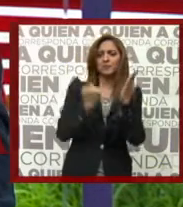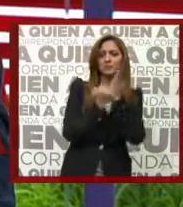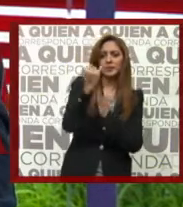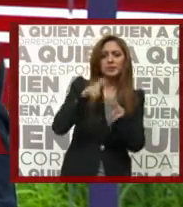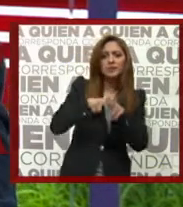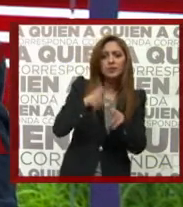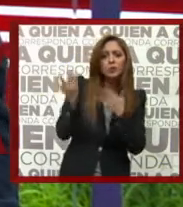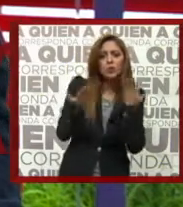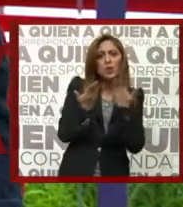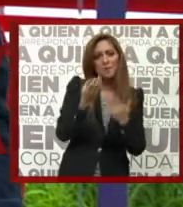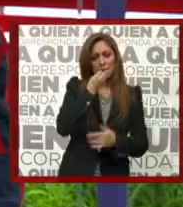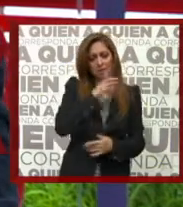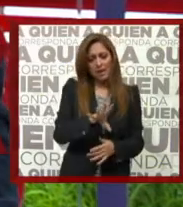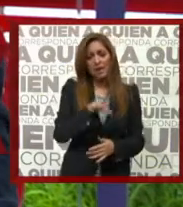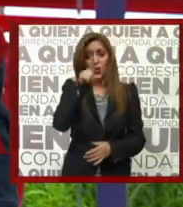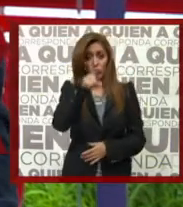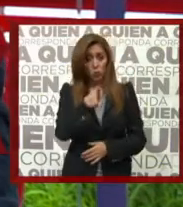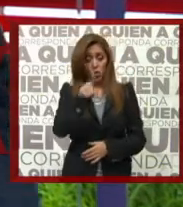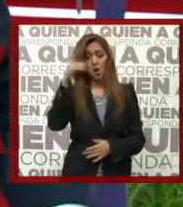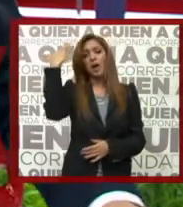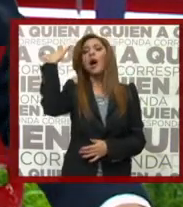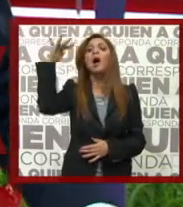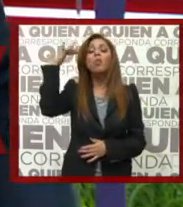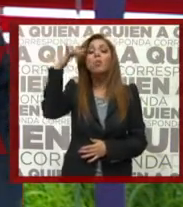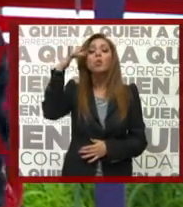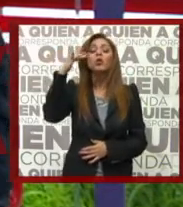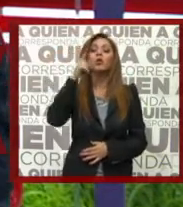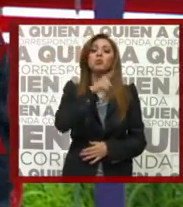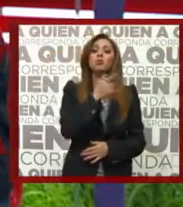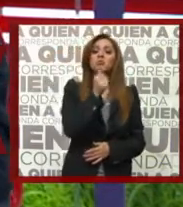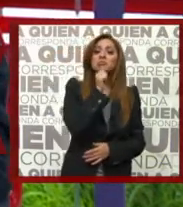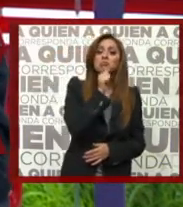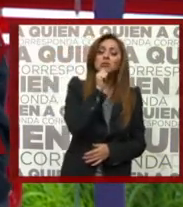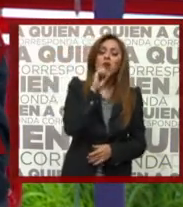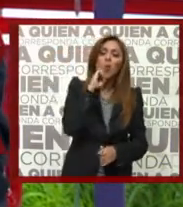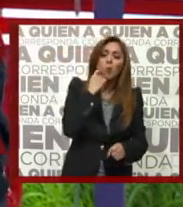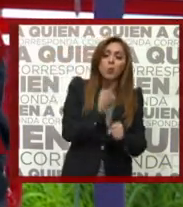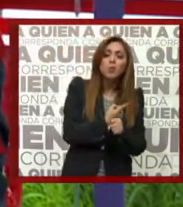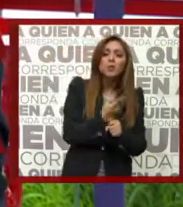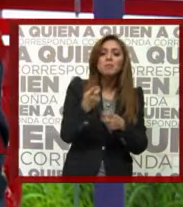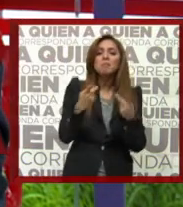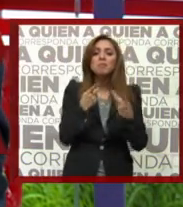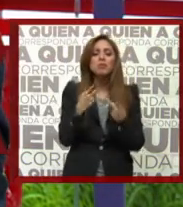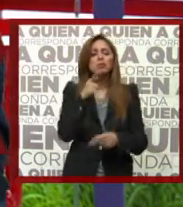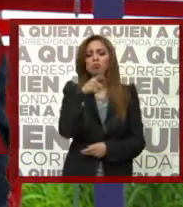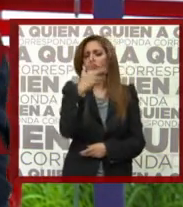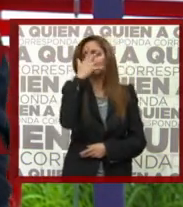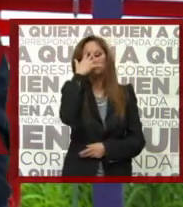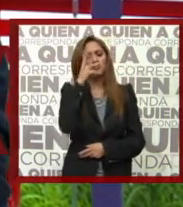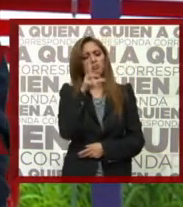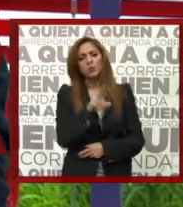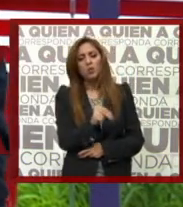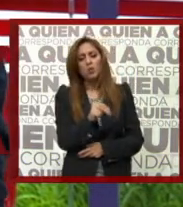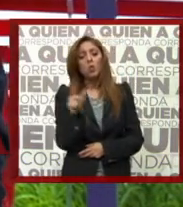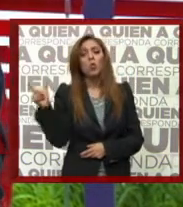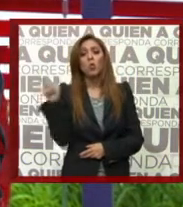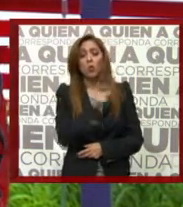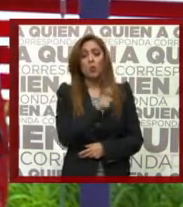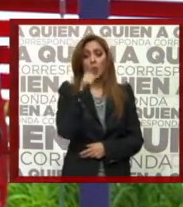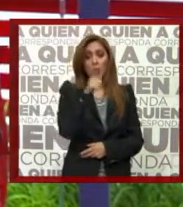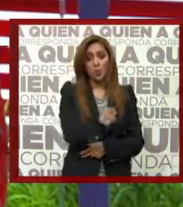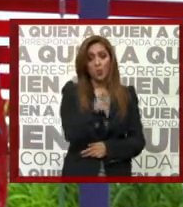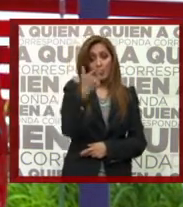es maravilloso. Si usted es un adulto que no tuvo la oportunidad para prepararse, que no le dé pena. En cuanto regrese a la